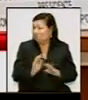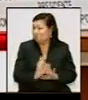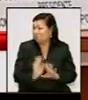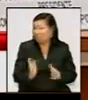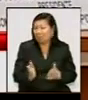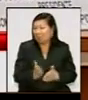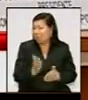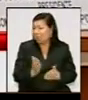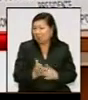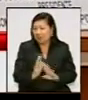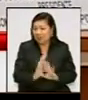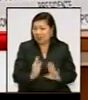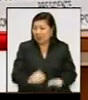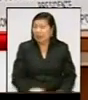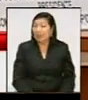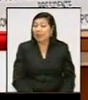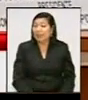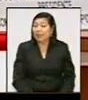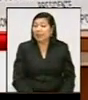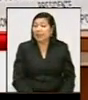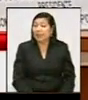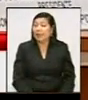ningún problema, congresista pasa. Yo,